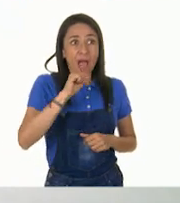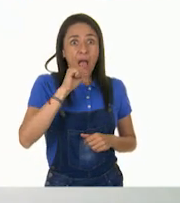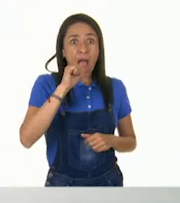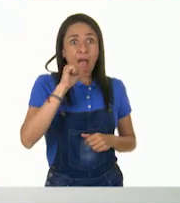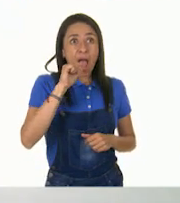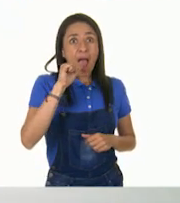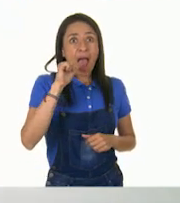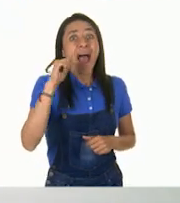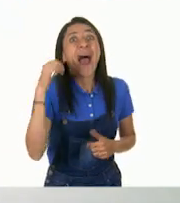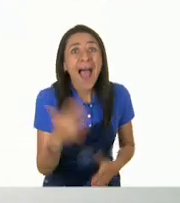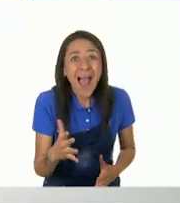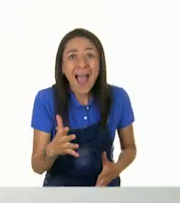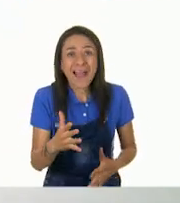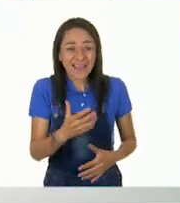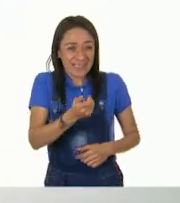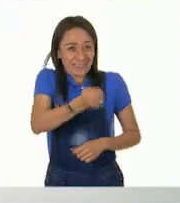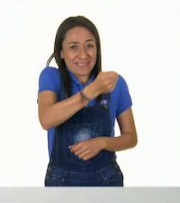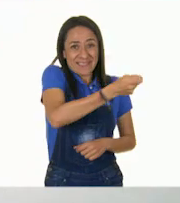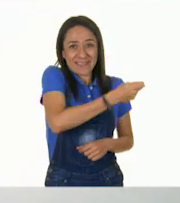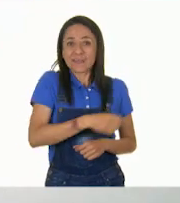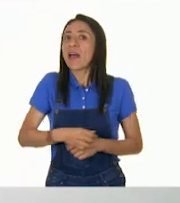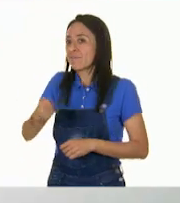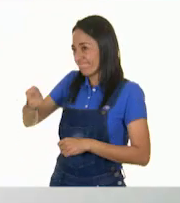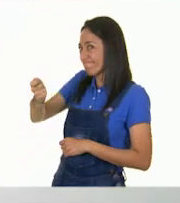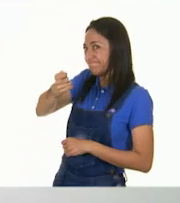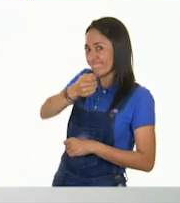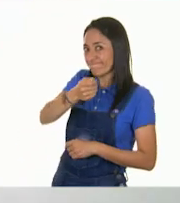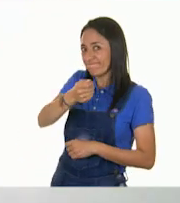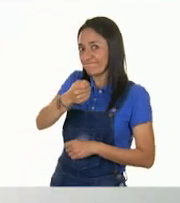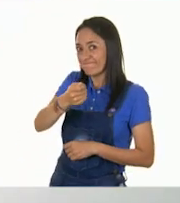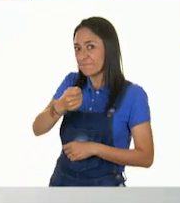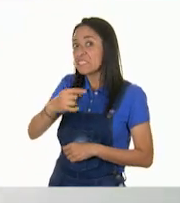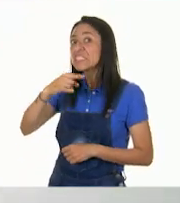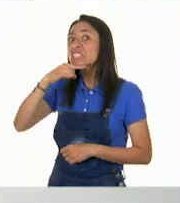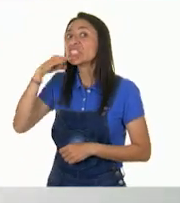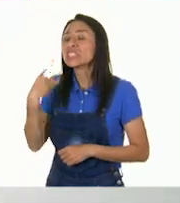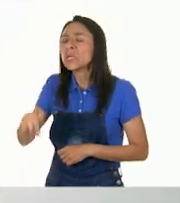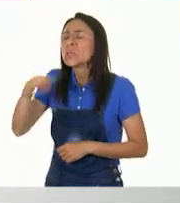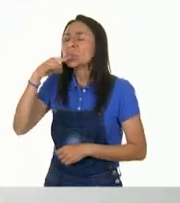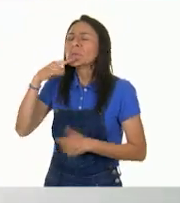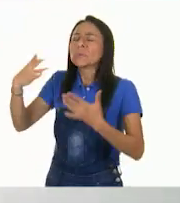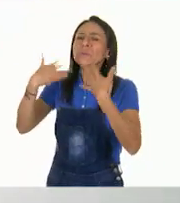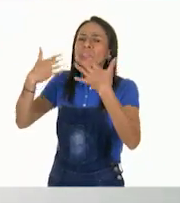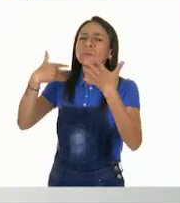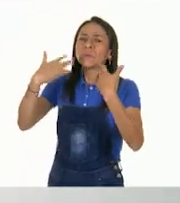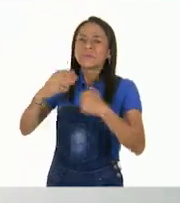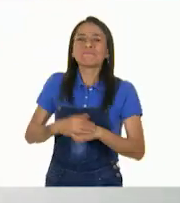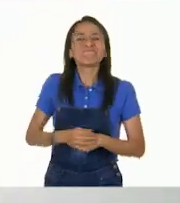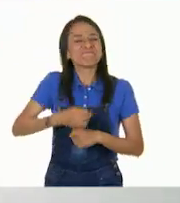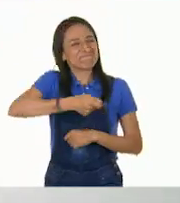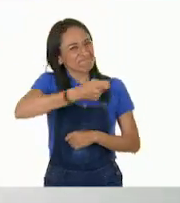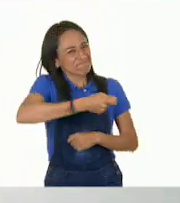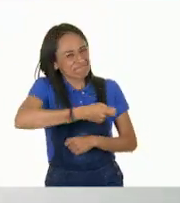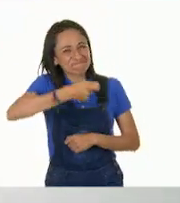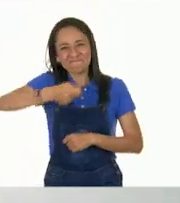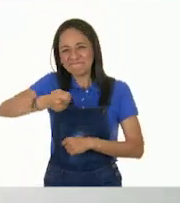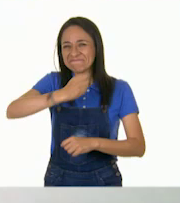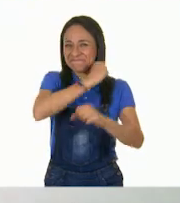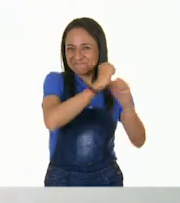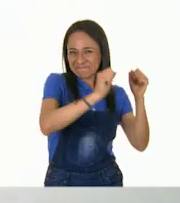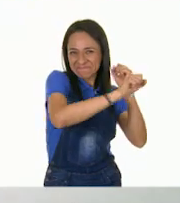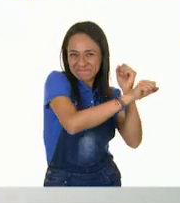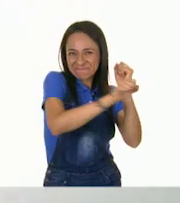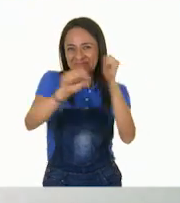saludar saludar porque el chile me picó saludar saludar porque el chile me